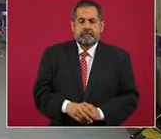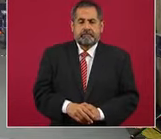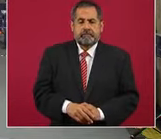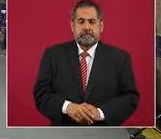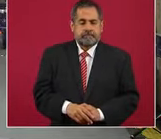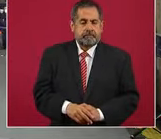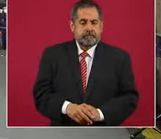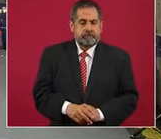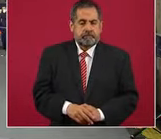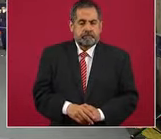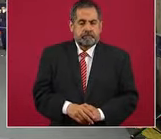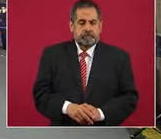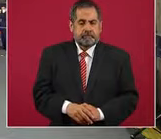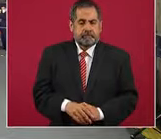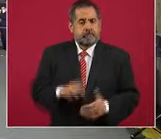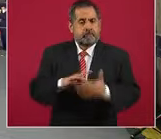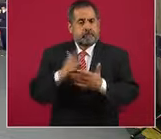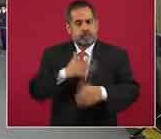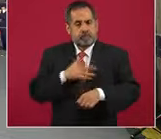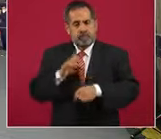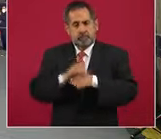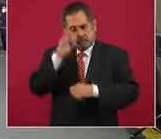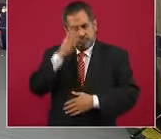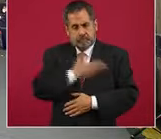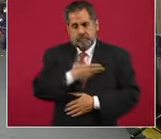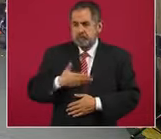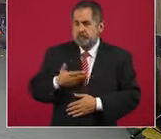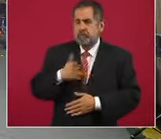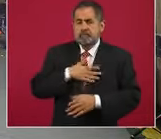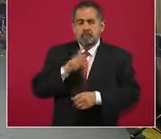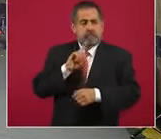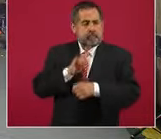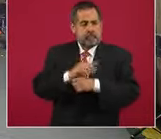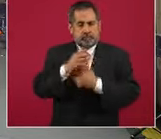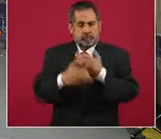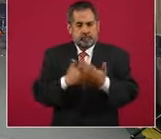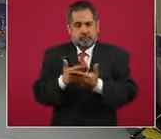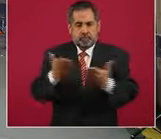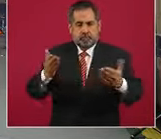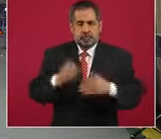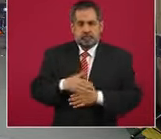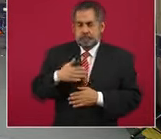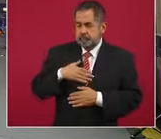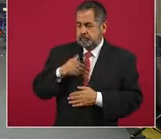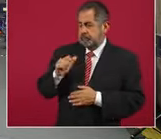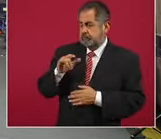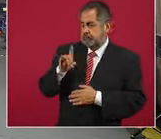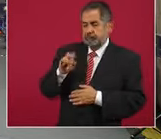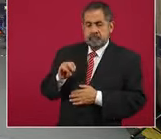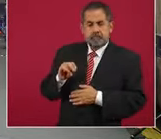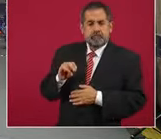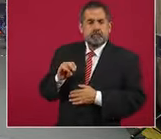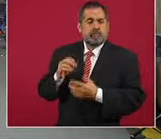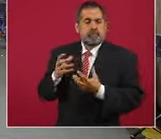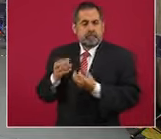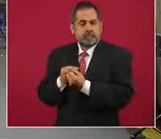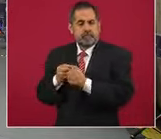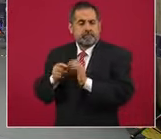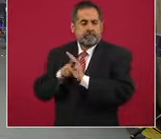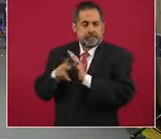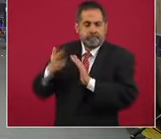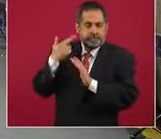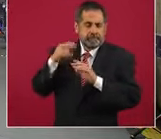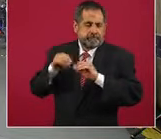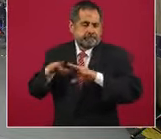Gracias, sí, sí, sí. Gracias, buenos días, señor presidente, buenos días, señores del presidente. Alejandro Lelo, de la red de CDMX Magazine Radio